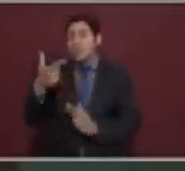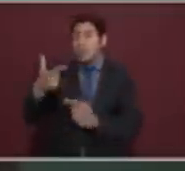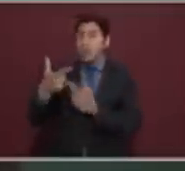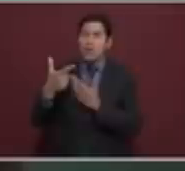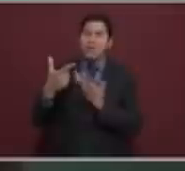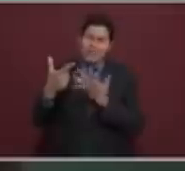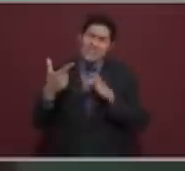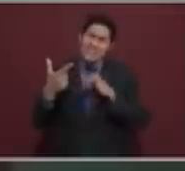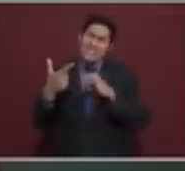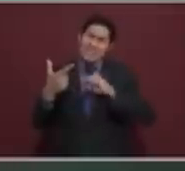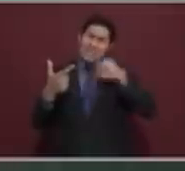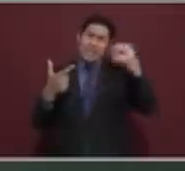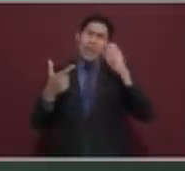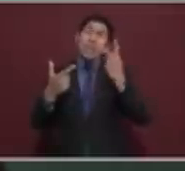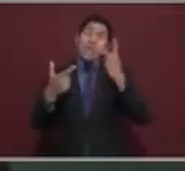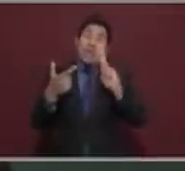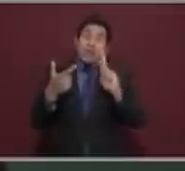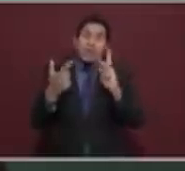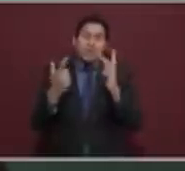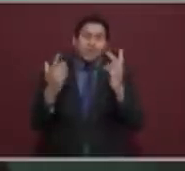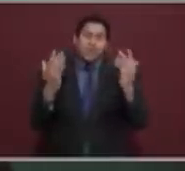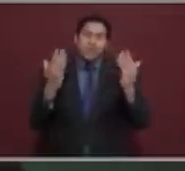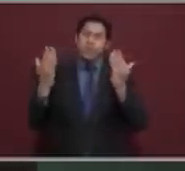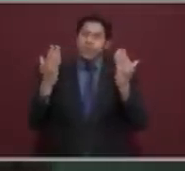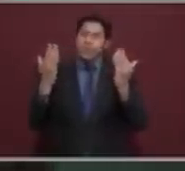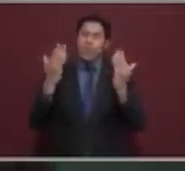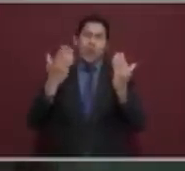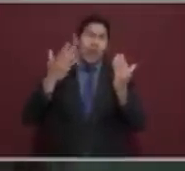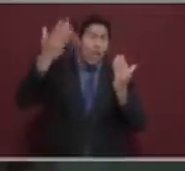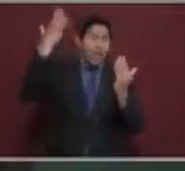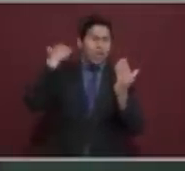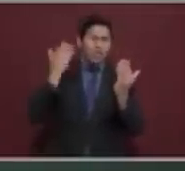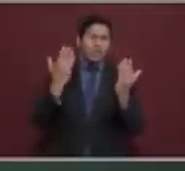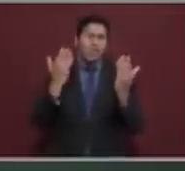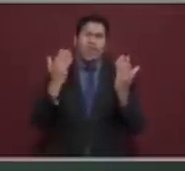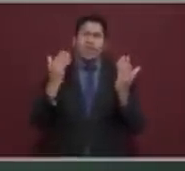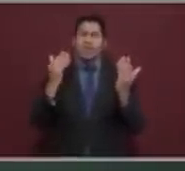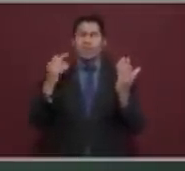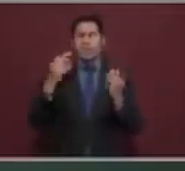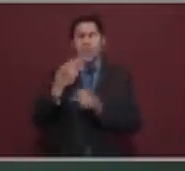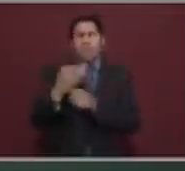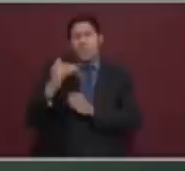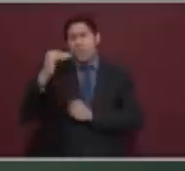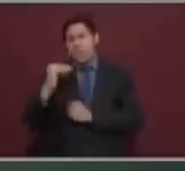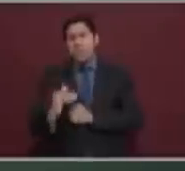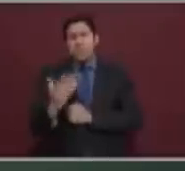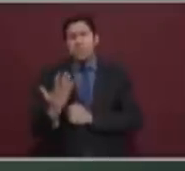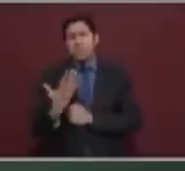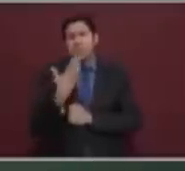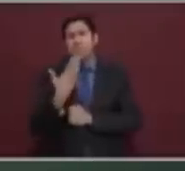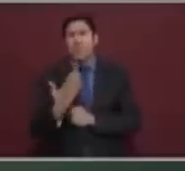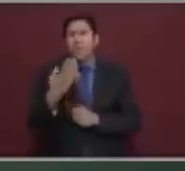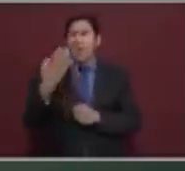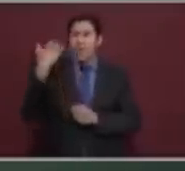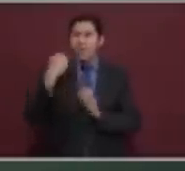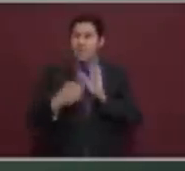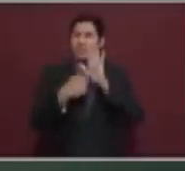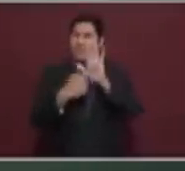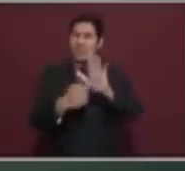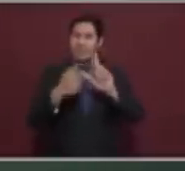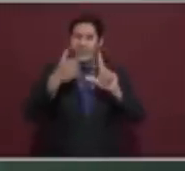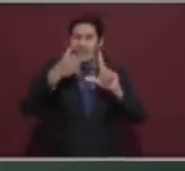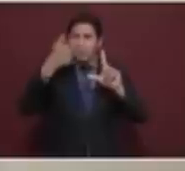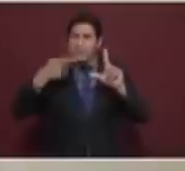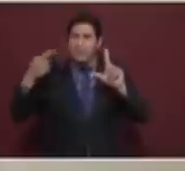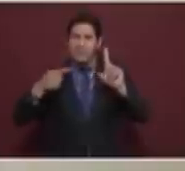alta pero comparativamente baja aquí se presentó la gráfica la presentó